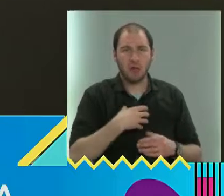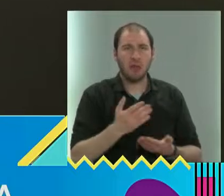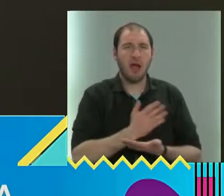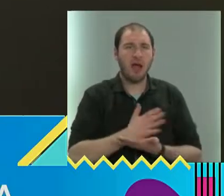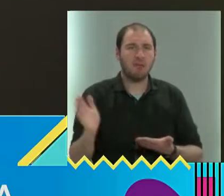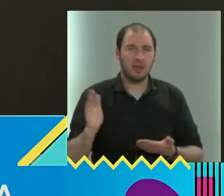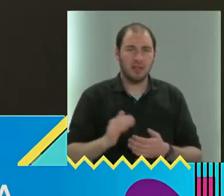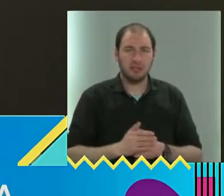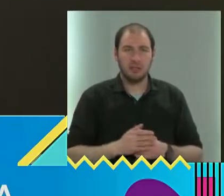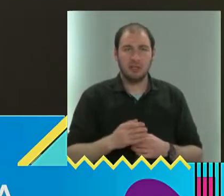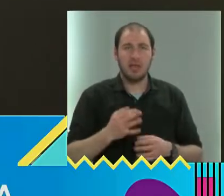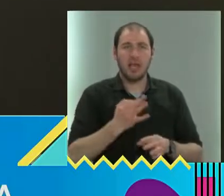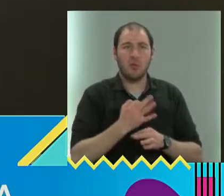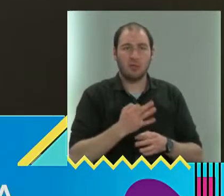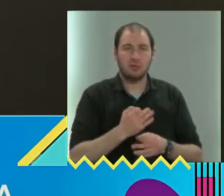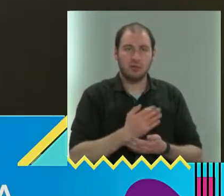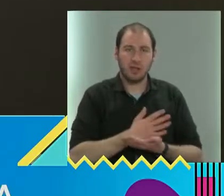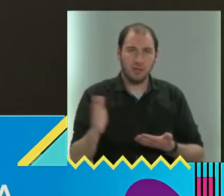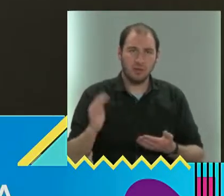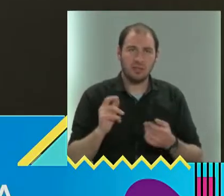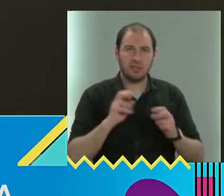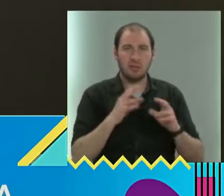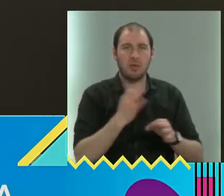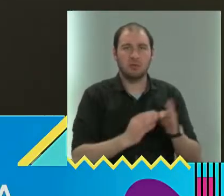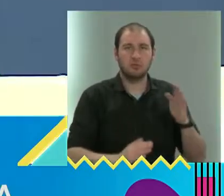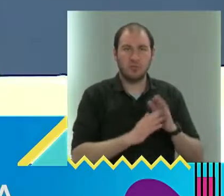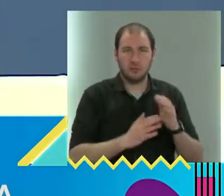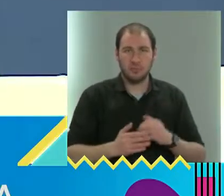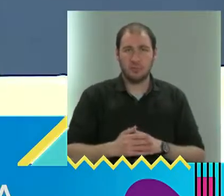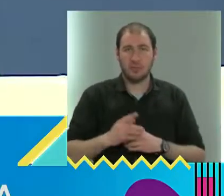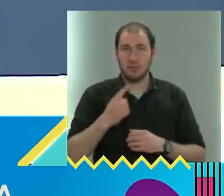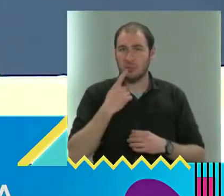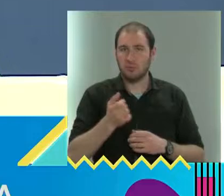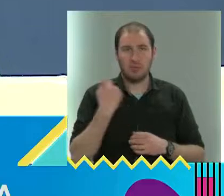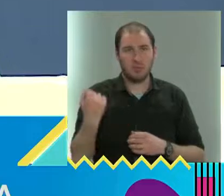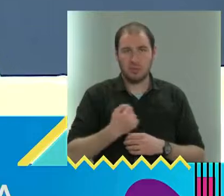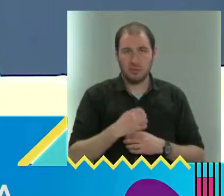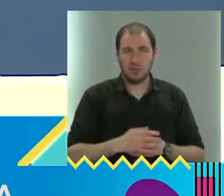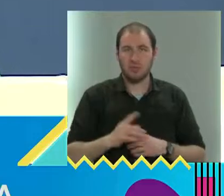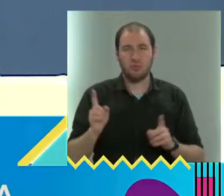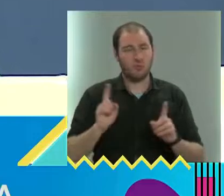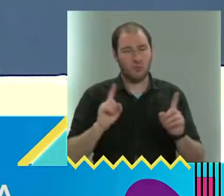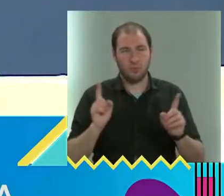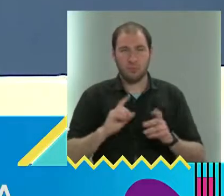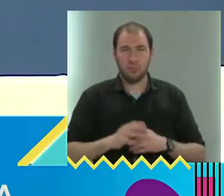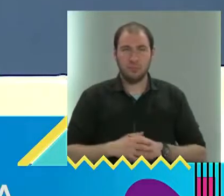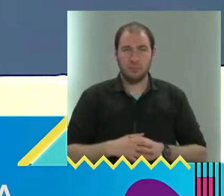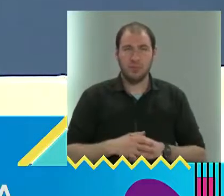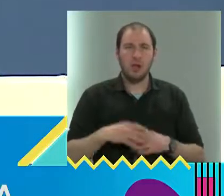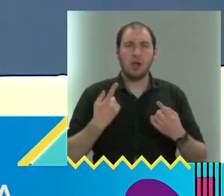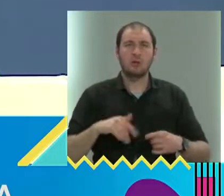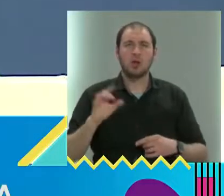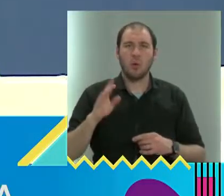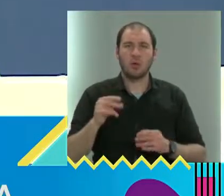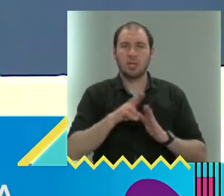fuera del sistema en lo que está relacionado con educación superior? Bueno, esta pregunta es muy importante. De ninguna manera. Lo único que